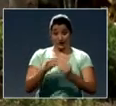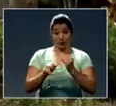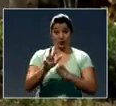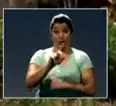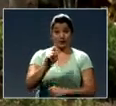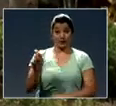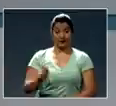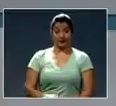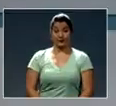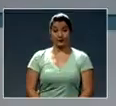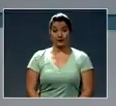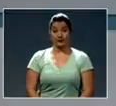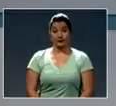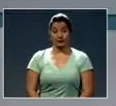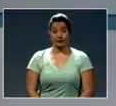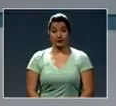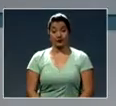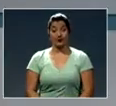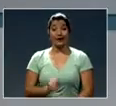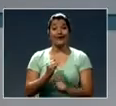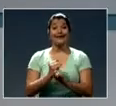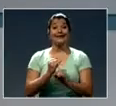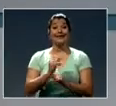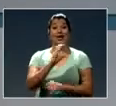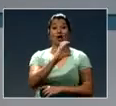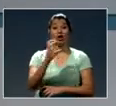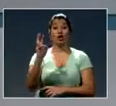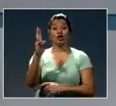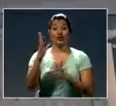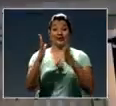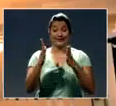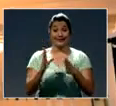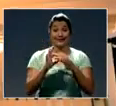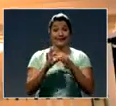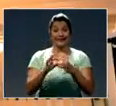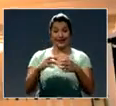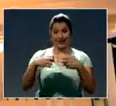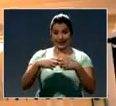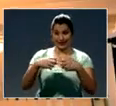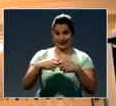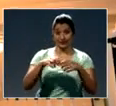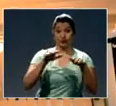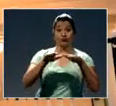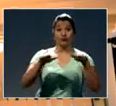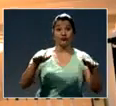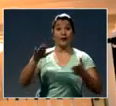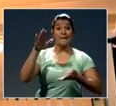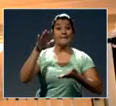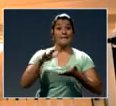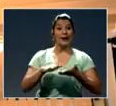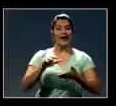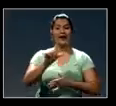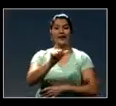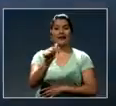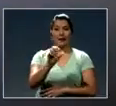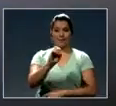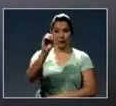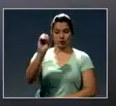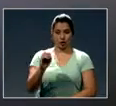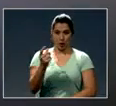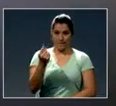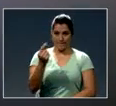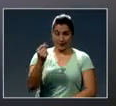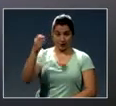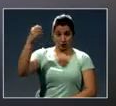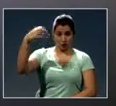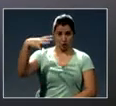trimestre. El Instituto Costarricense de Electricidad anunció una rebaja de más de un 10% en sus tarifas